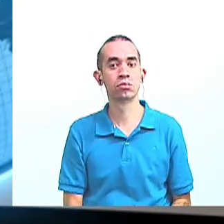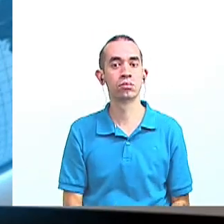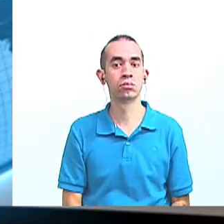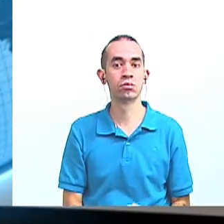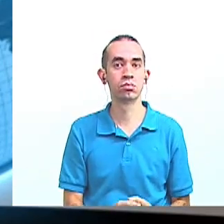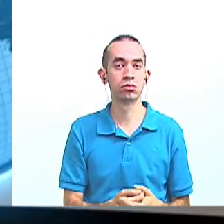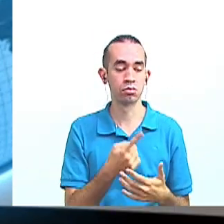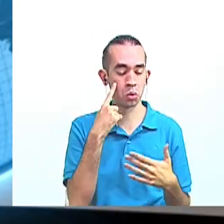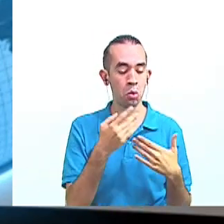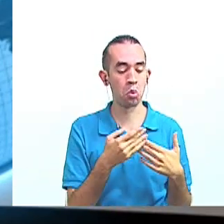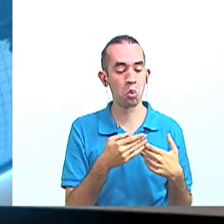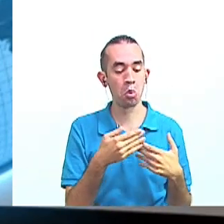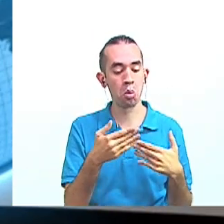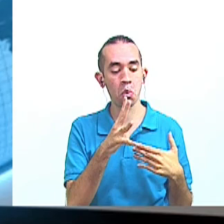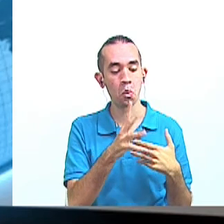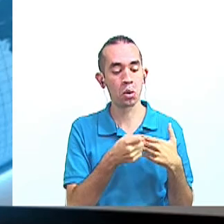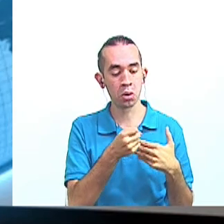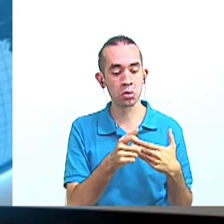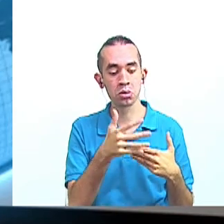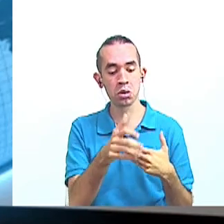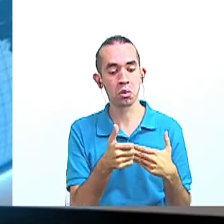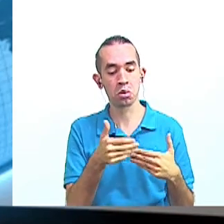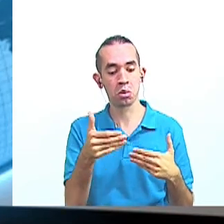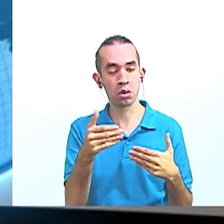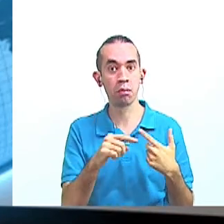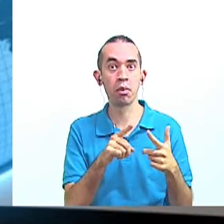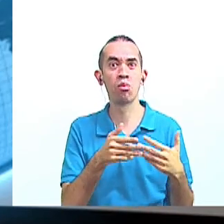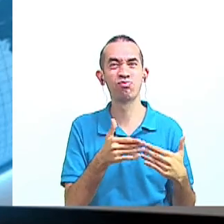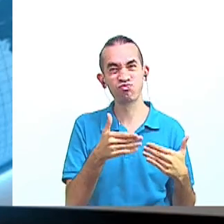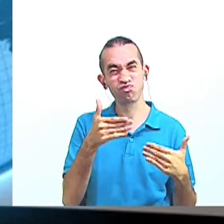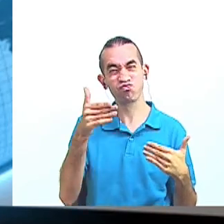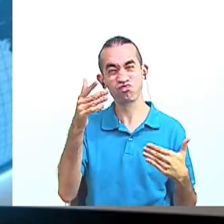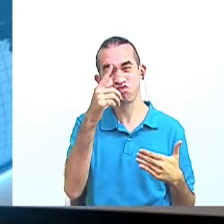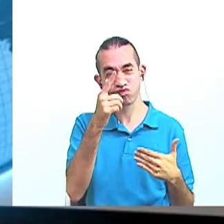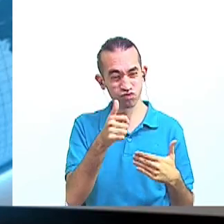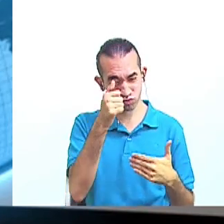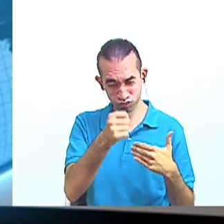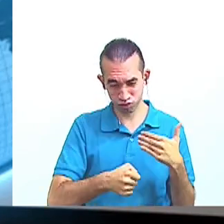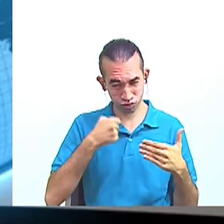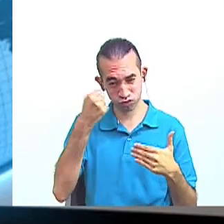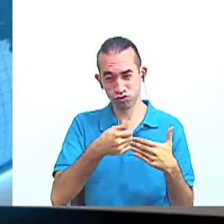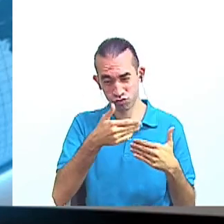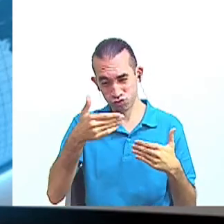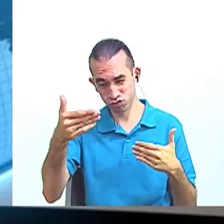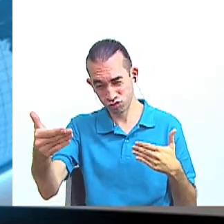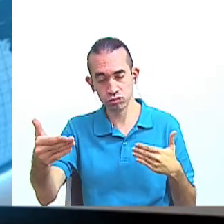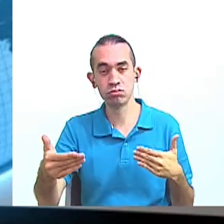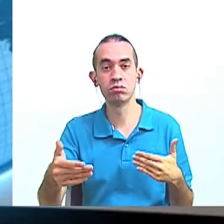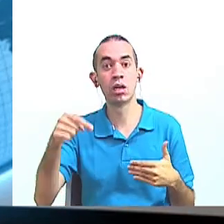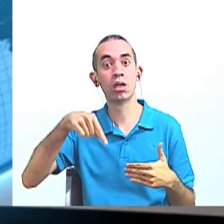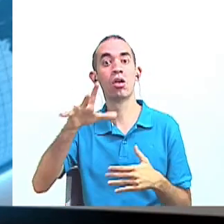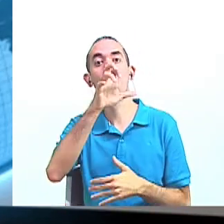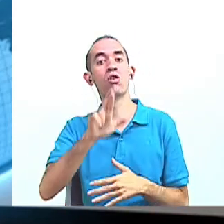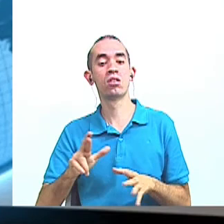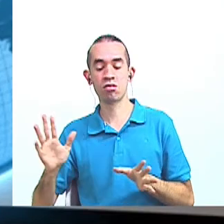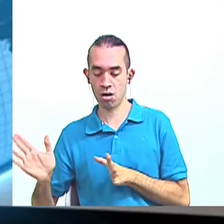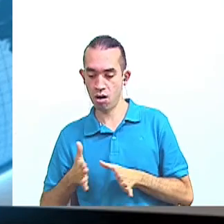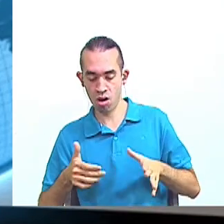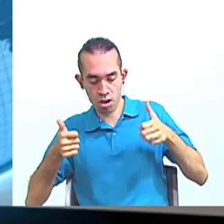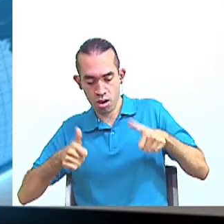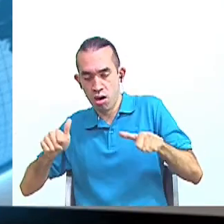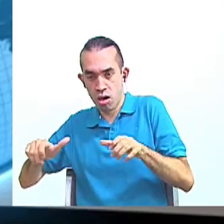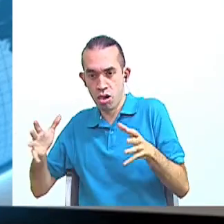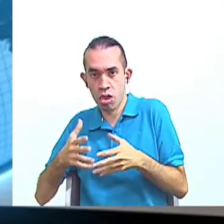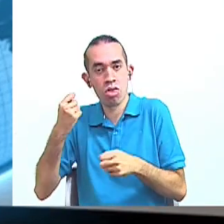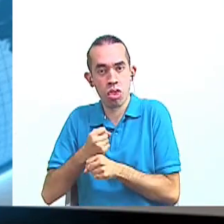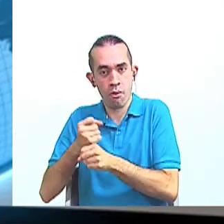ni 5 años después, pero varias décadas después, los trabajadores en Costa Rica se organizan en